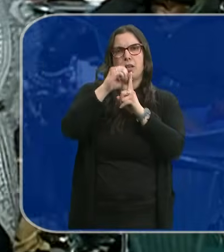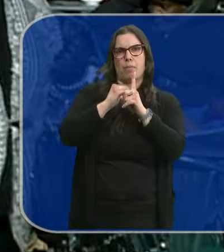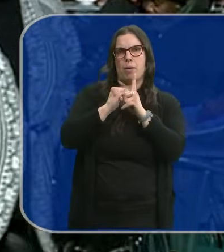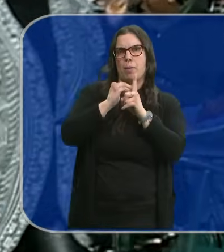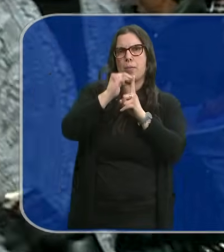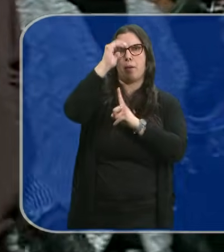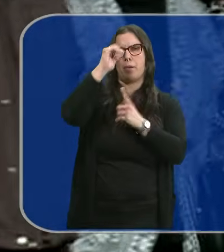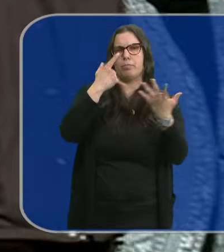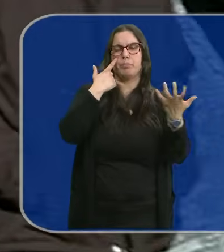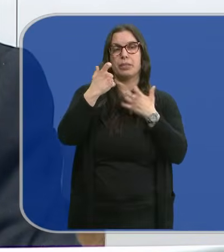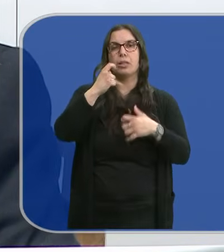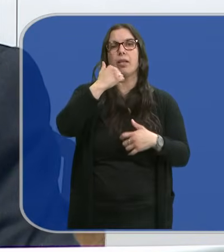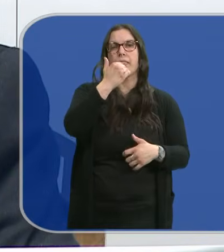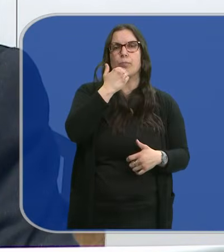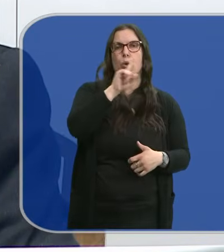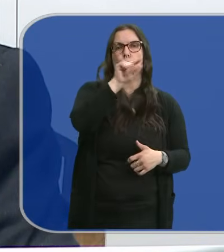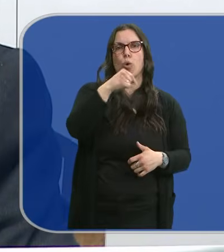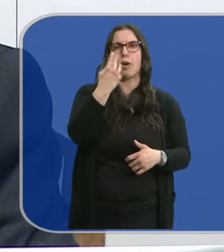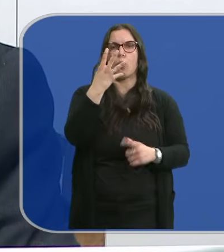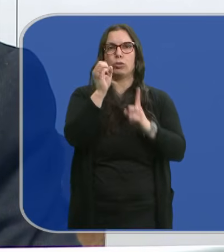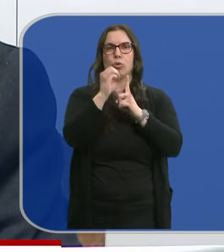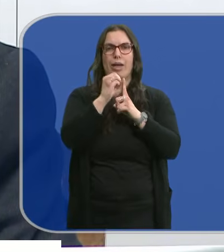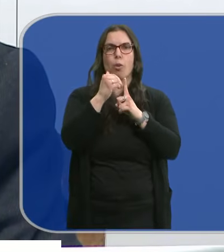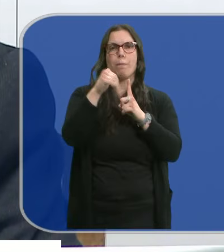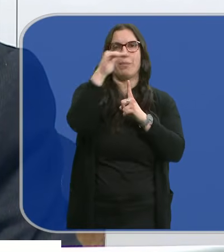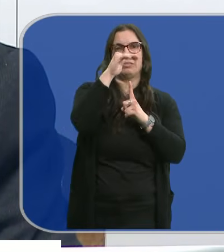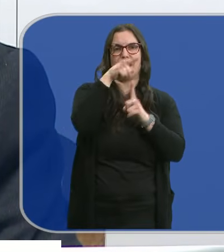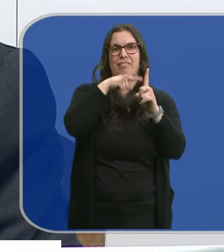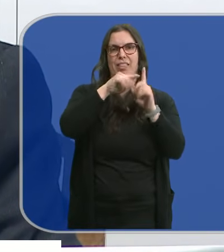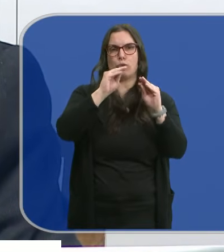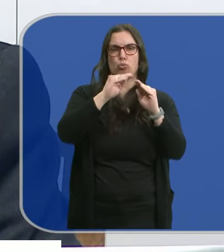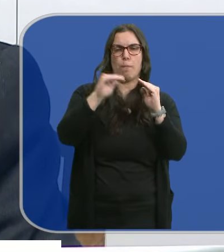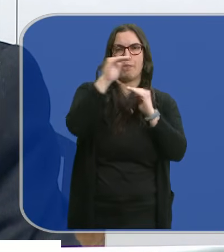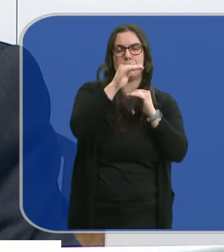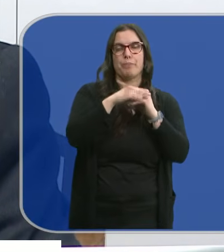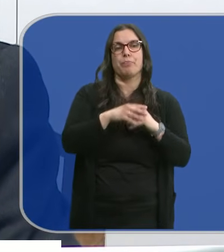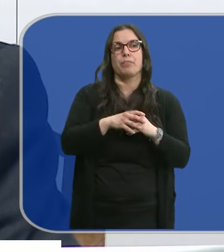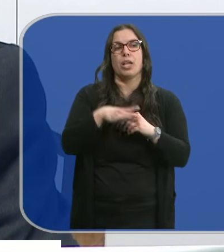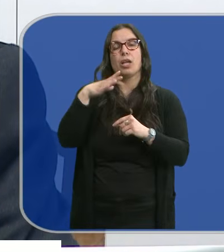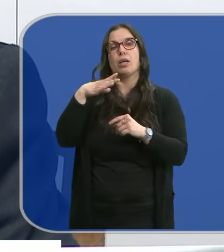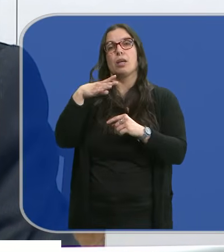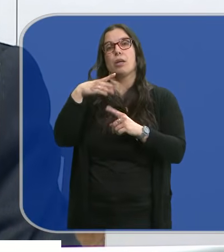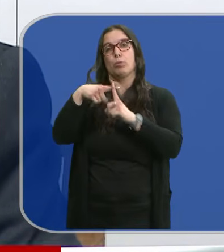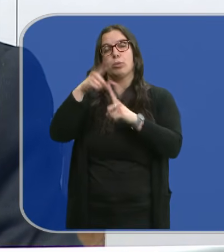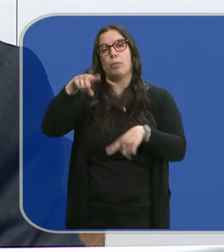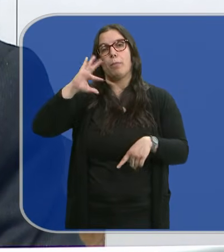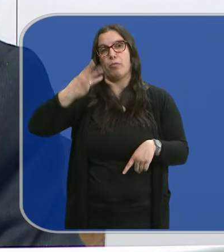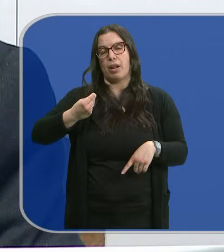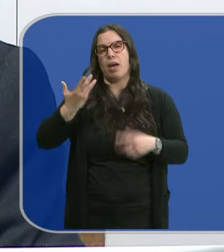aumentando. Destaca Zamora con 1,4 grados por encima de su valor de referencia. Anomalía positiva ha sido Ponferrada, pero también ha